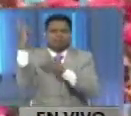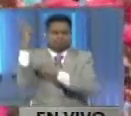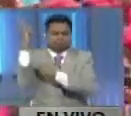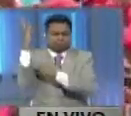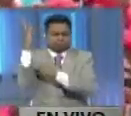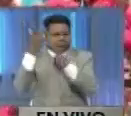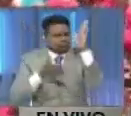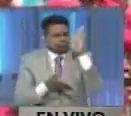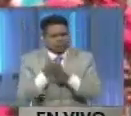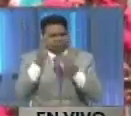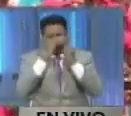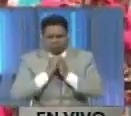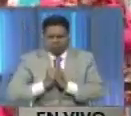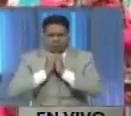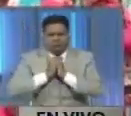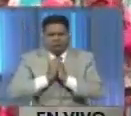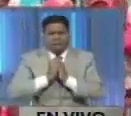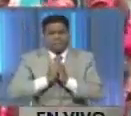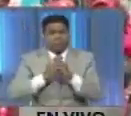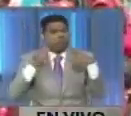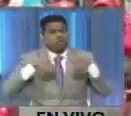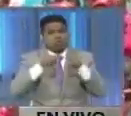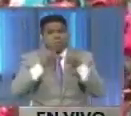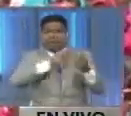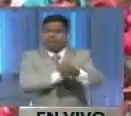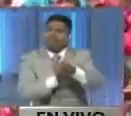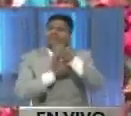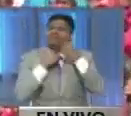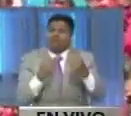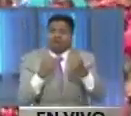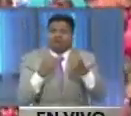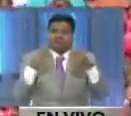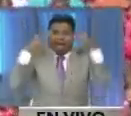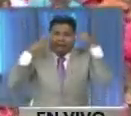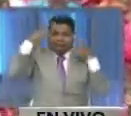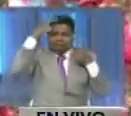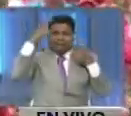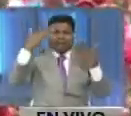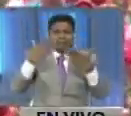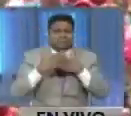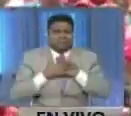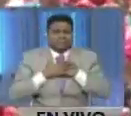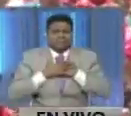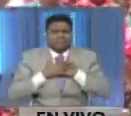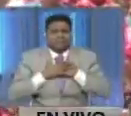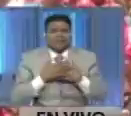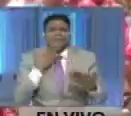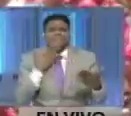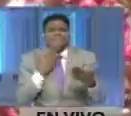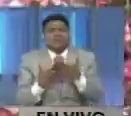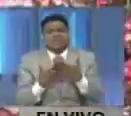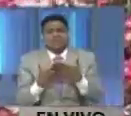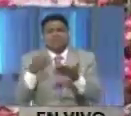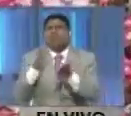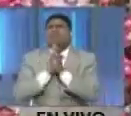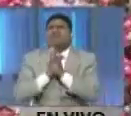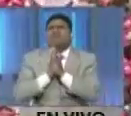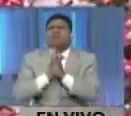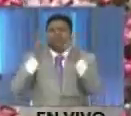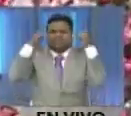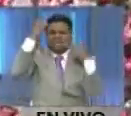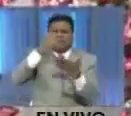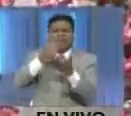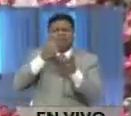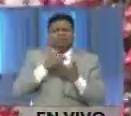días. Y ahí le pedimos fuerza para seguir luchando. Ahí le pedimos que nos ayude a